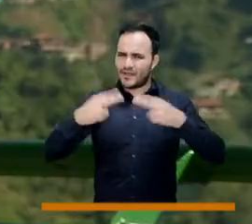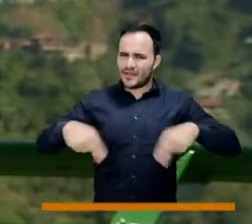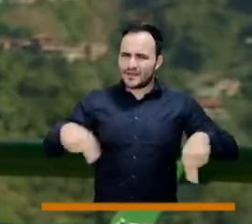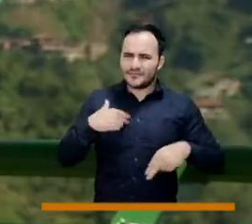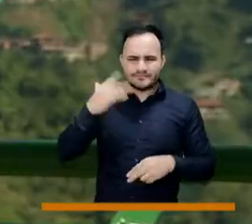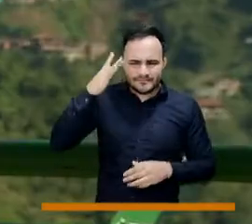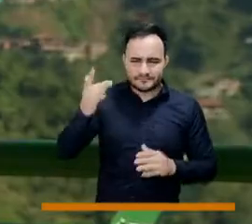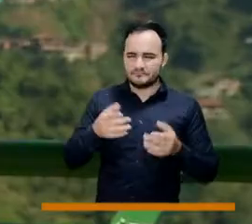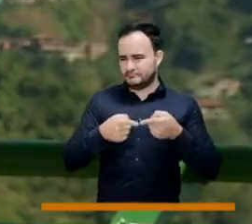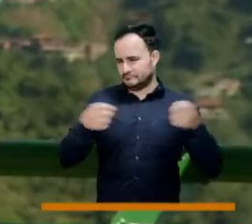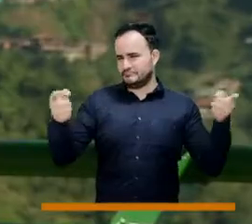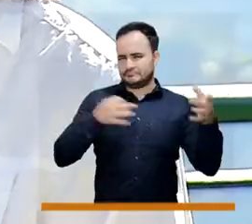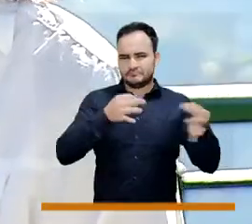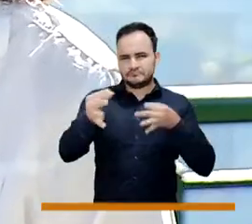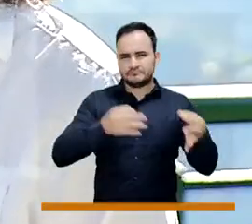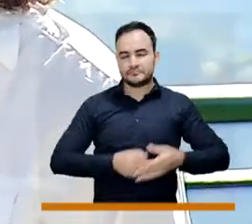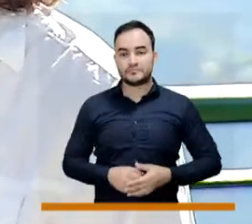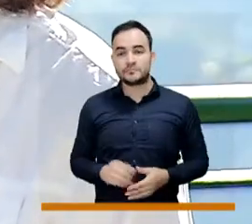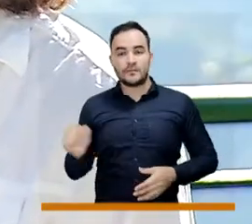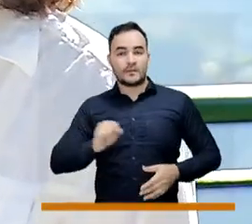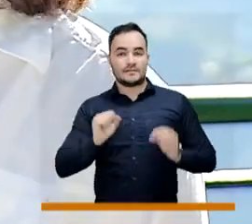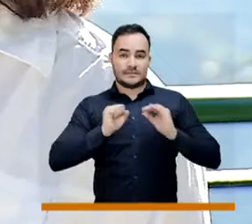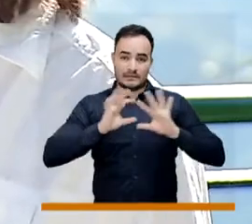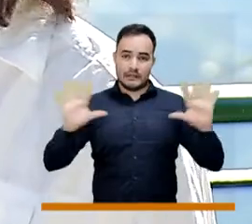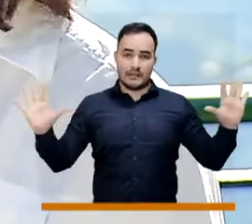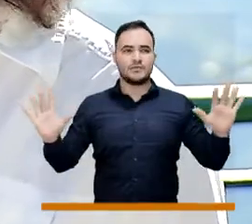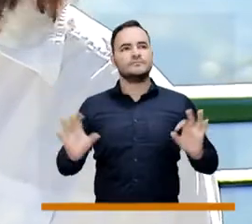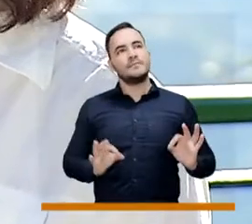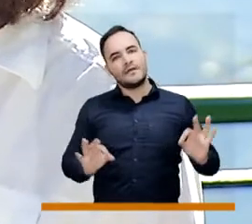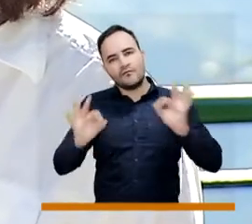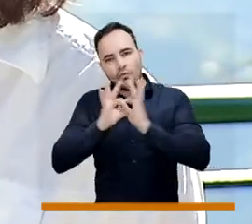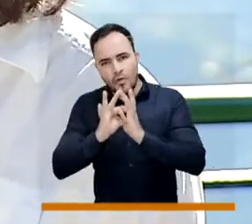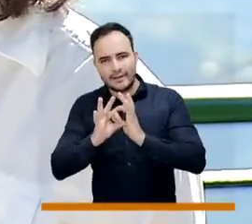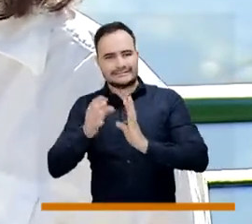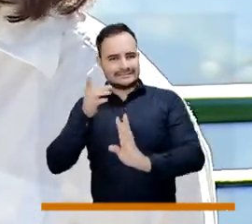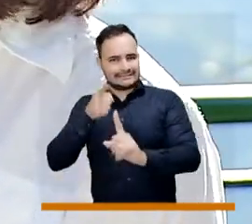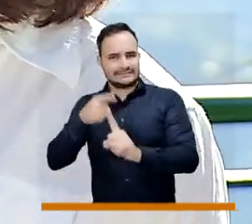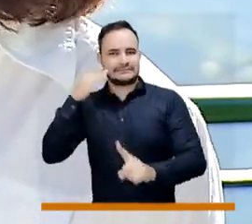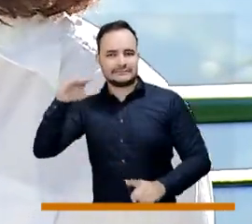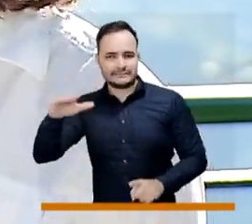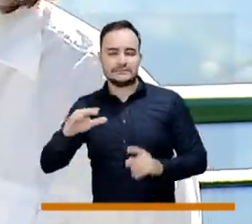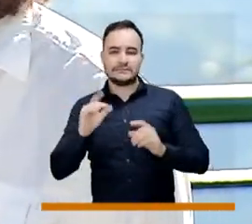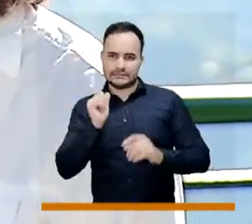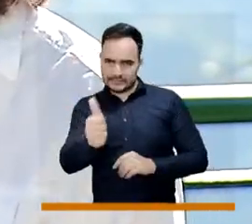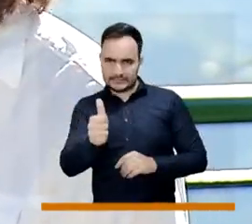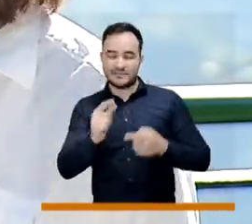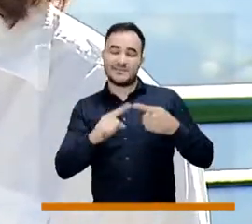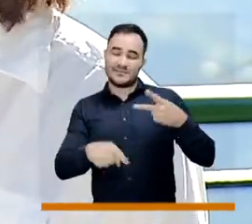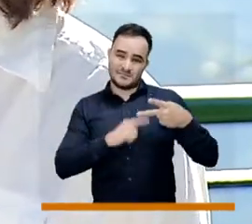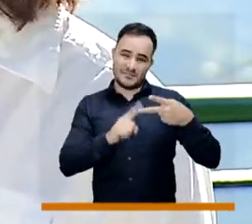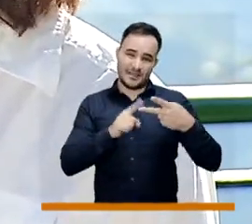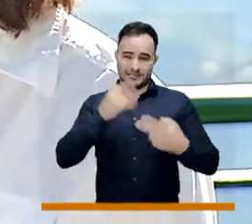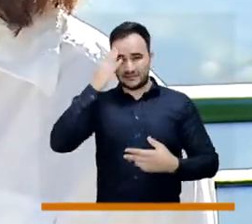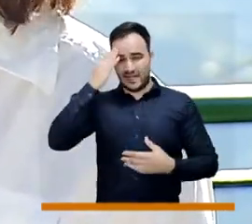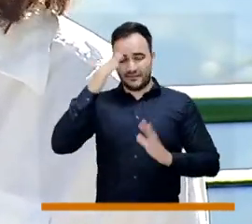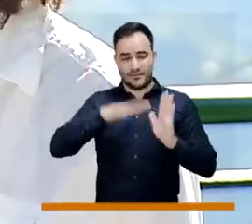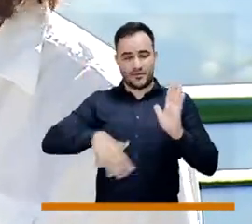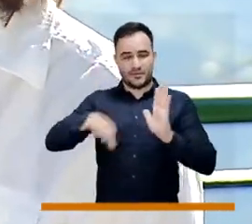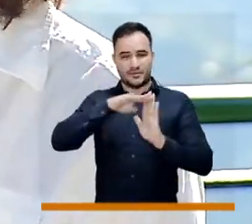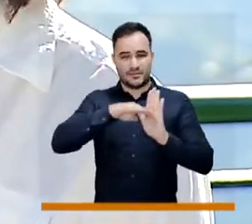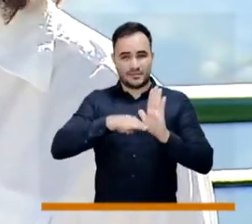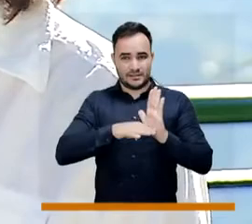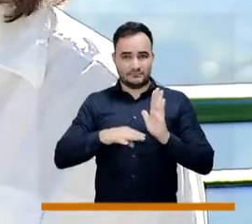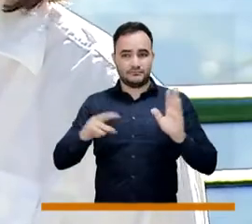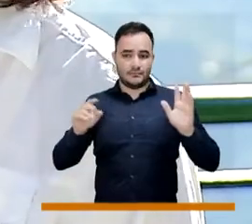enfoque de trabajo en particular. Sí, Caterina, y para aclarar que más que un enfoque, hace parte de uno de los componentes también centrales